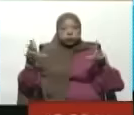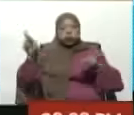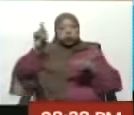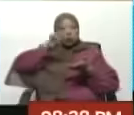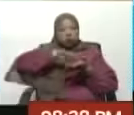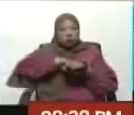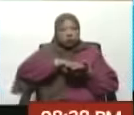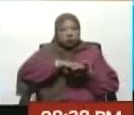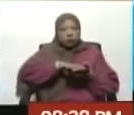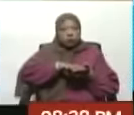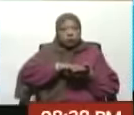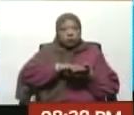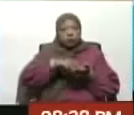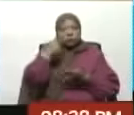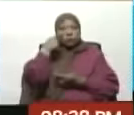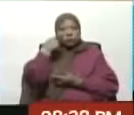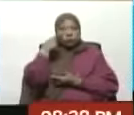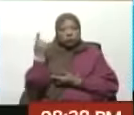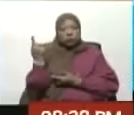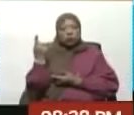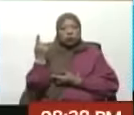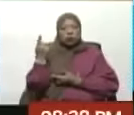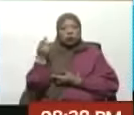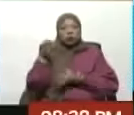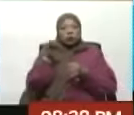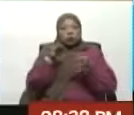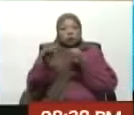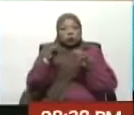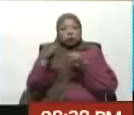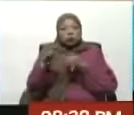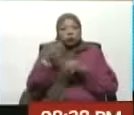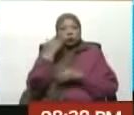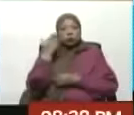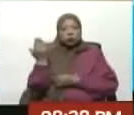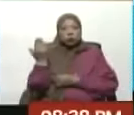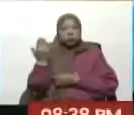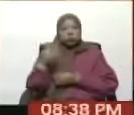repítelo. Este video lo obtuvo la Fiscalía General de la República,